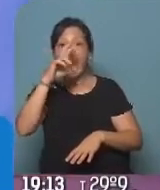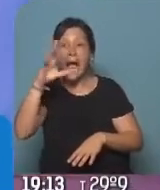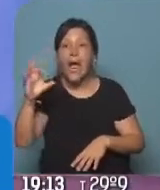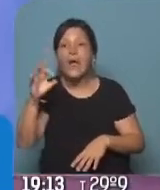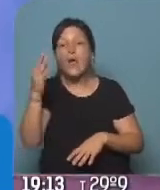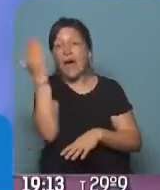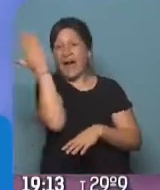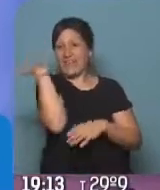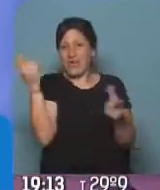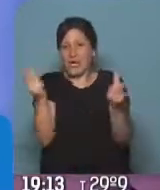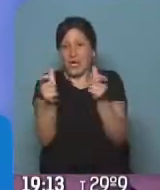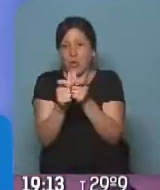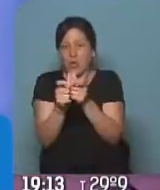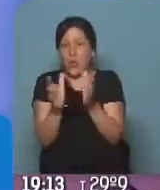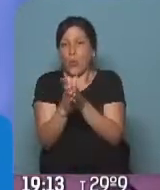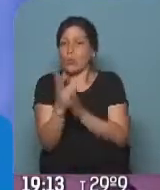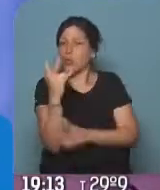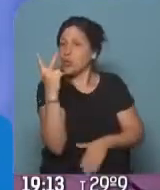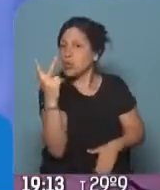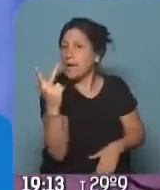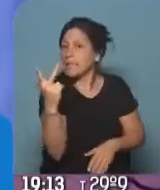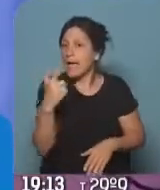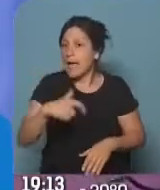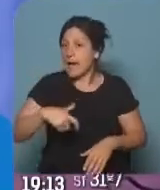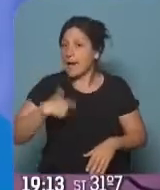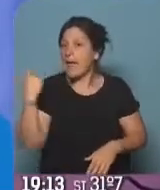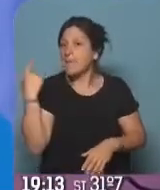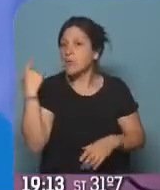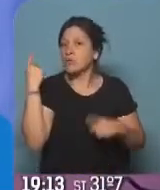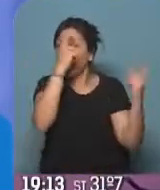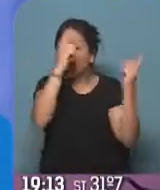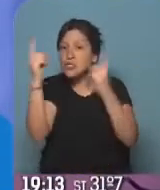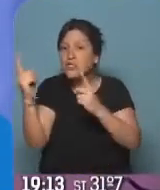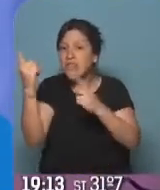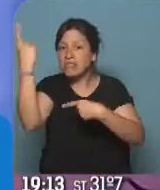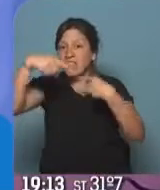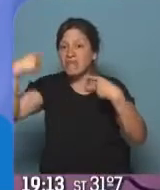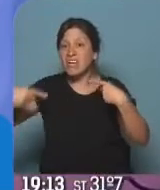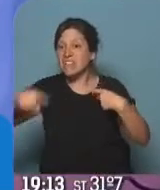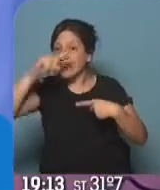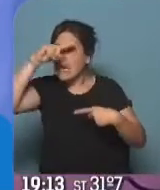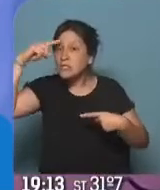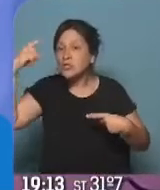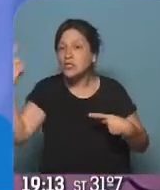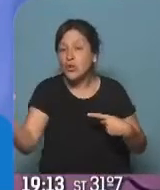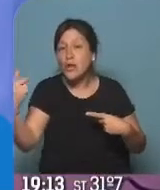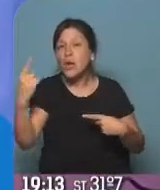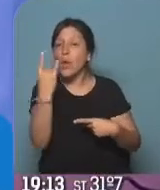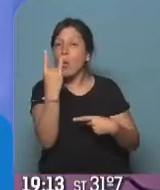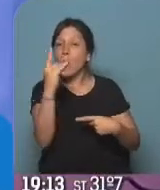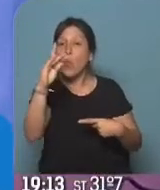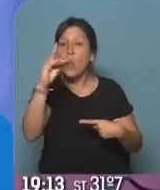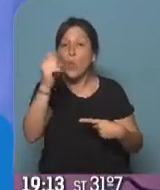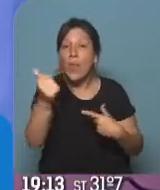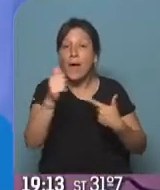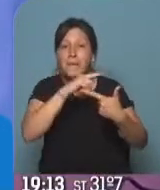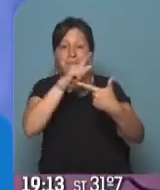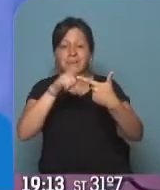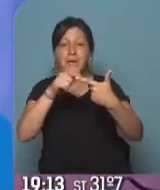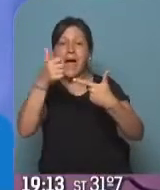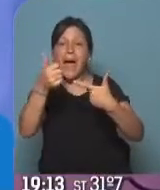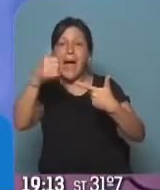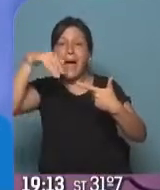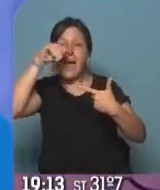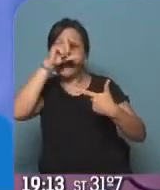con tres de los cuatro gremios de representación nacional, UDA, AMET